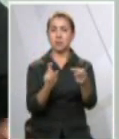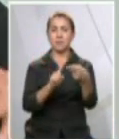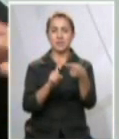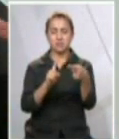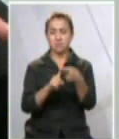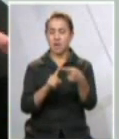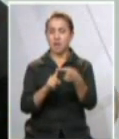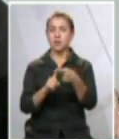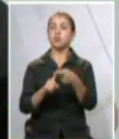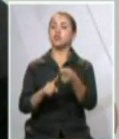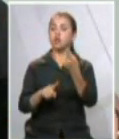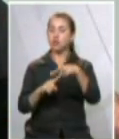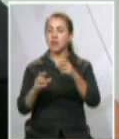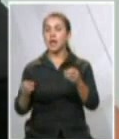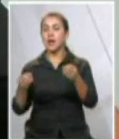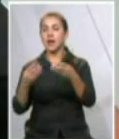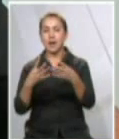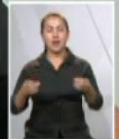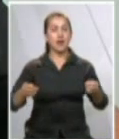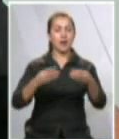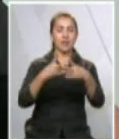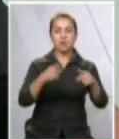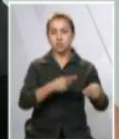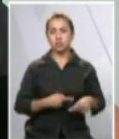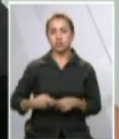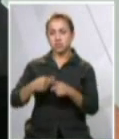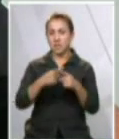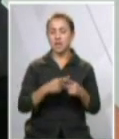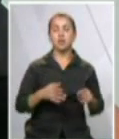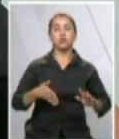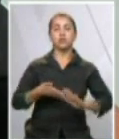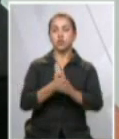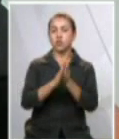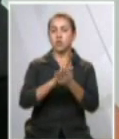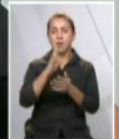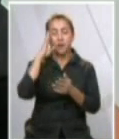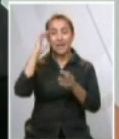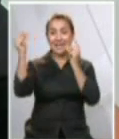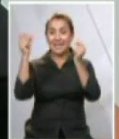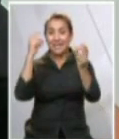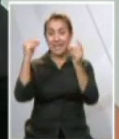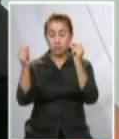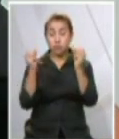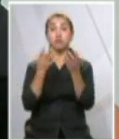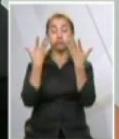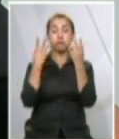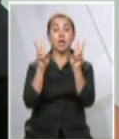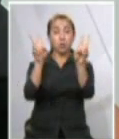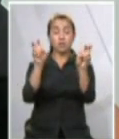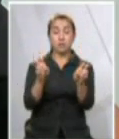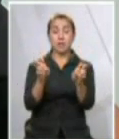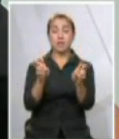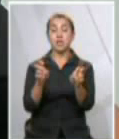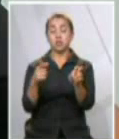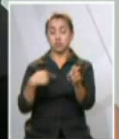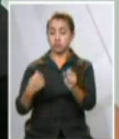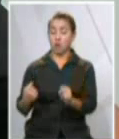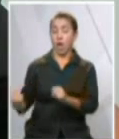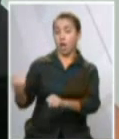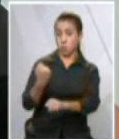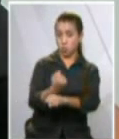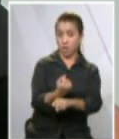todo lo que esto arrastró a través de redes sociales. Todo un semillero. Claro, entonces llama la atención. Es un tema que si bien uno puede